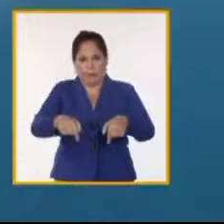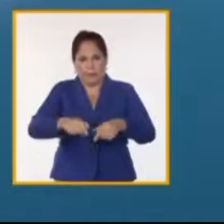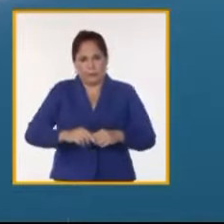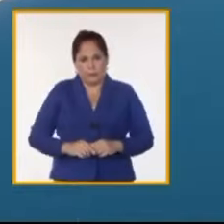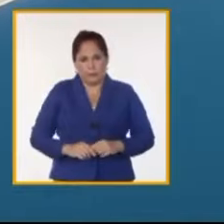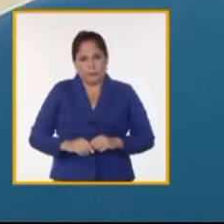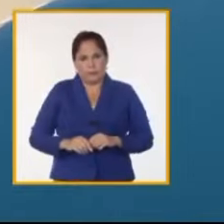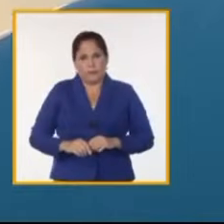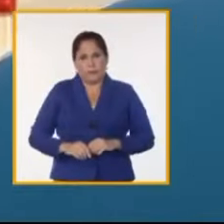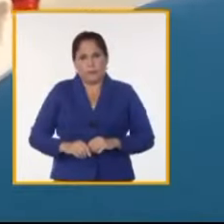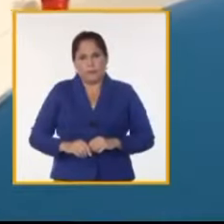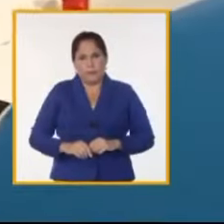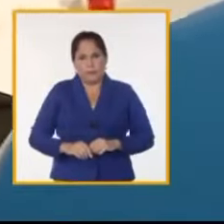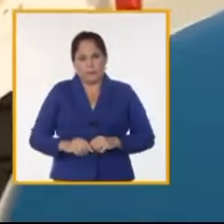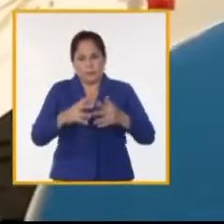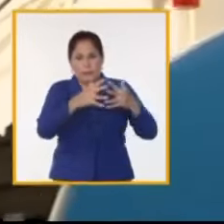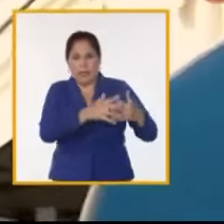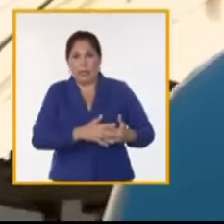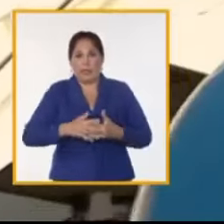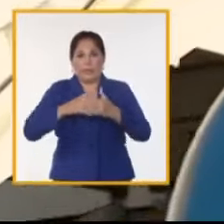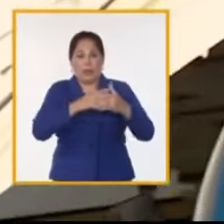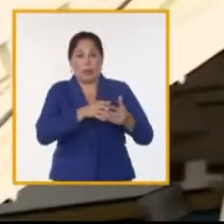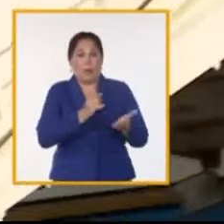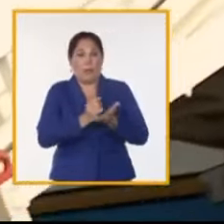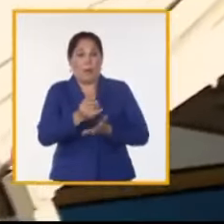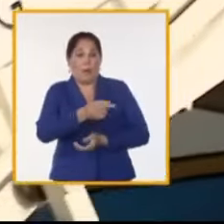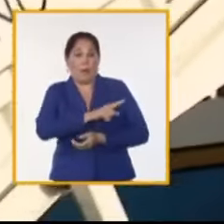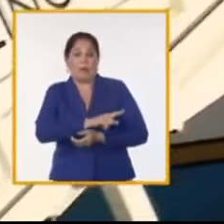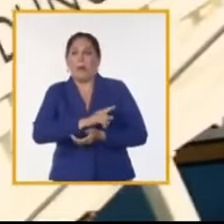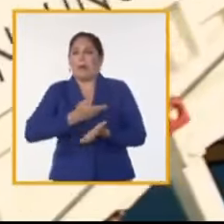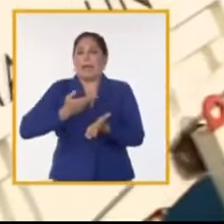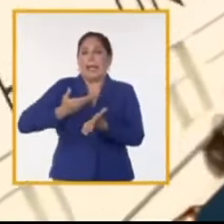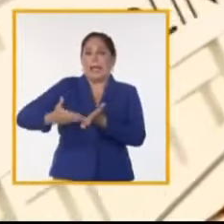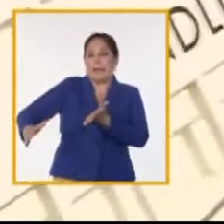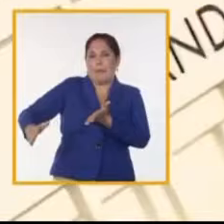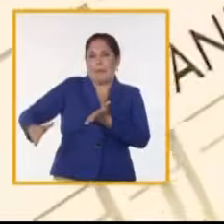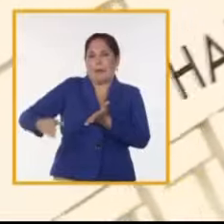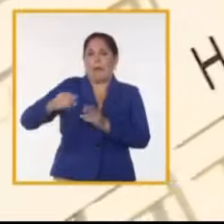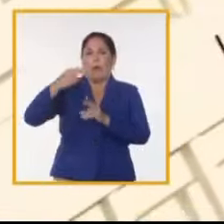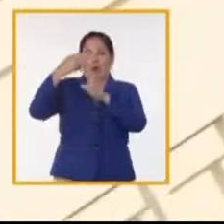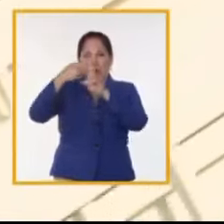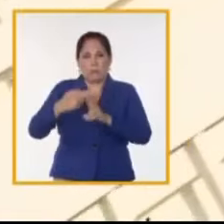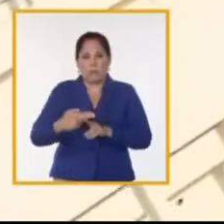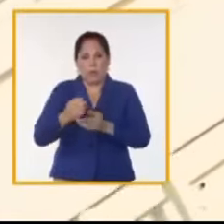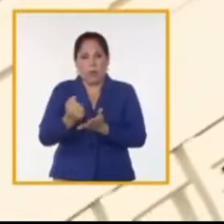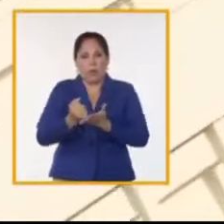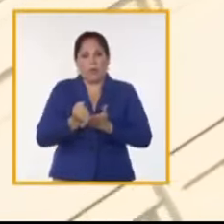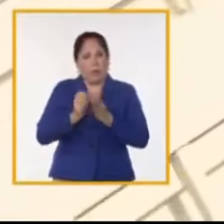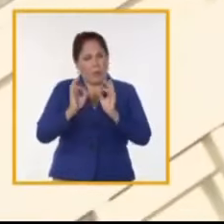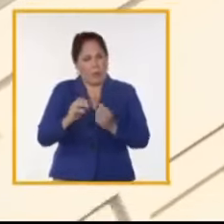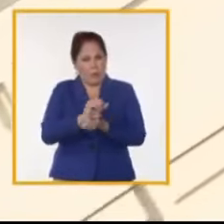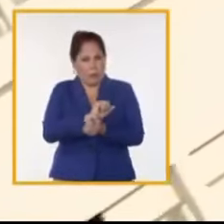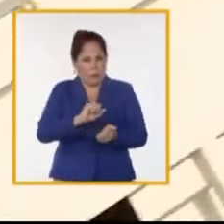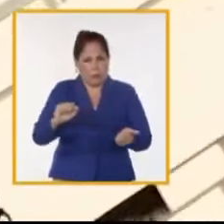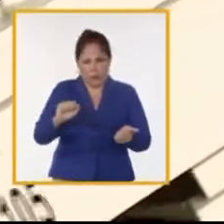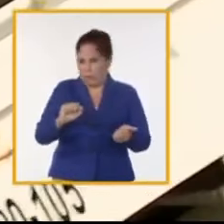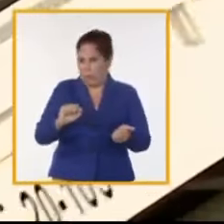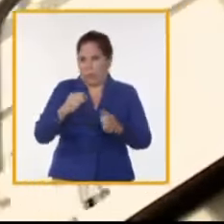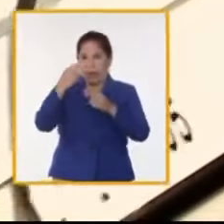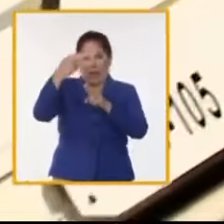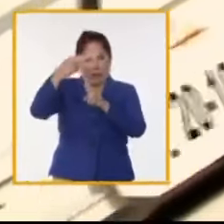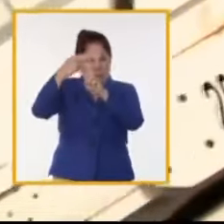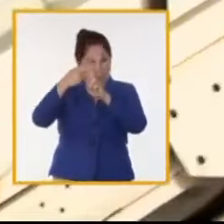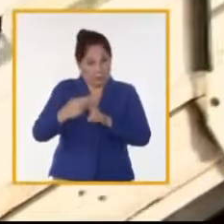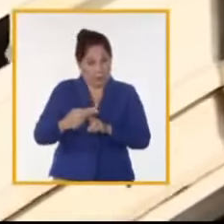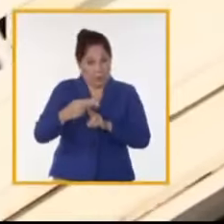panelistas Estados Unidos sacó el miércoles a Cuba y mantuvo a Venezuela en el grupo de países que no cooperan plenamente en su lucha antiterrorista